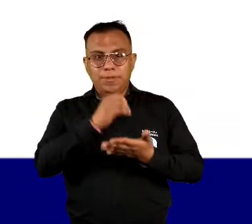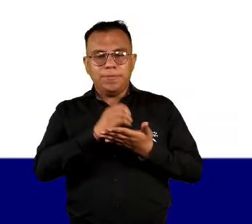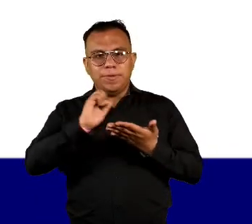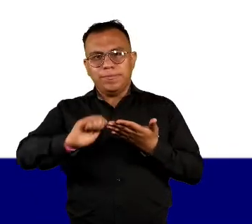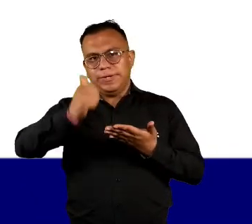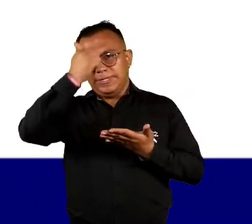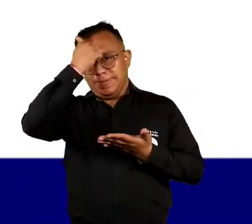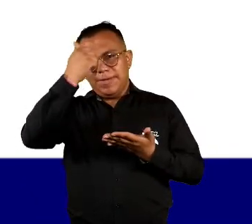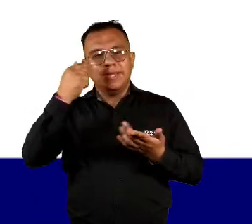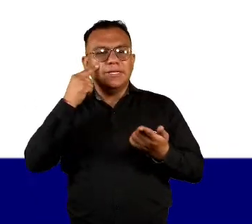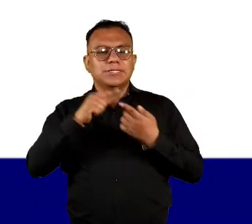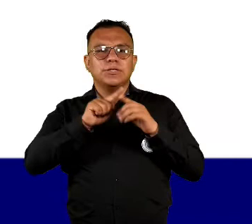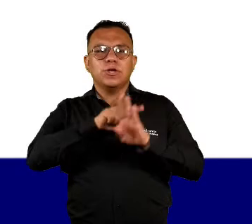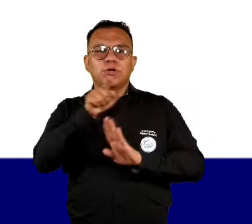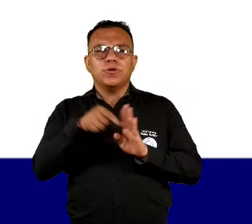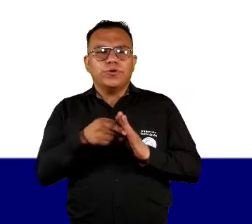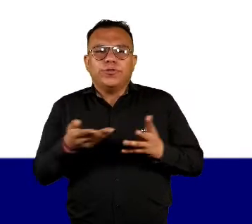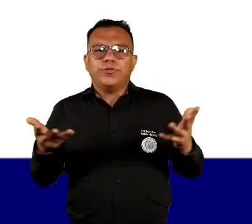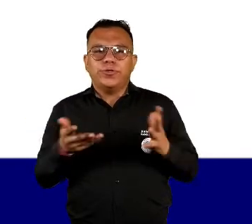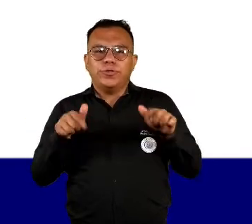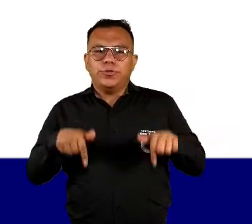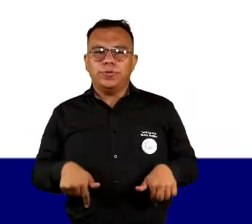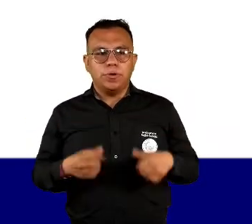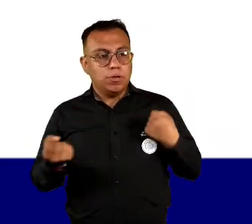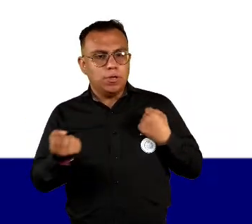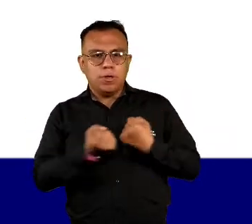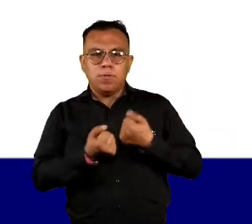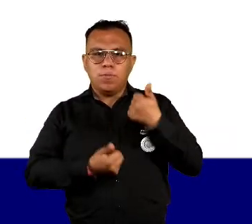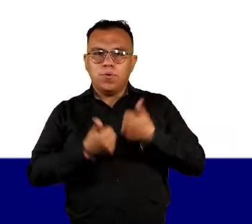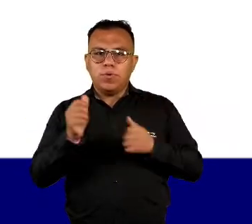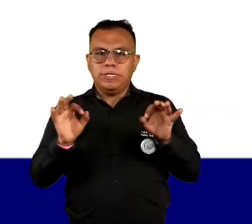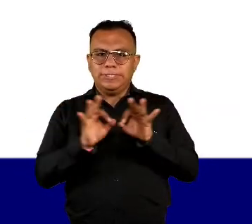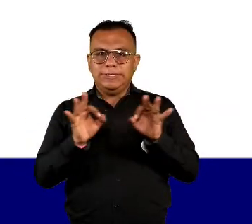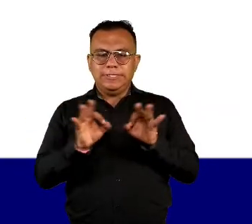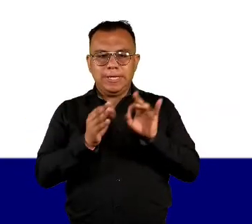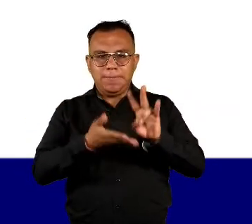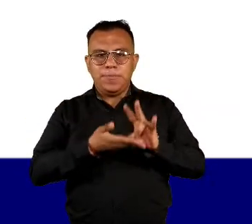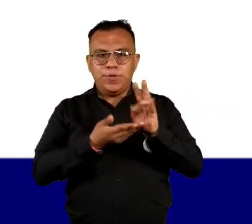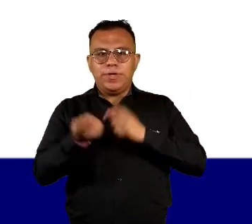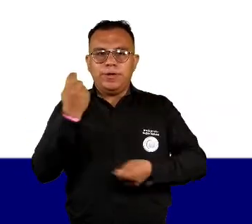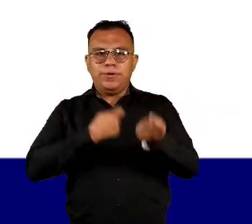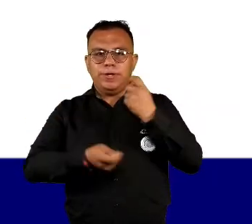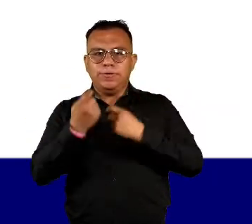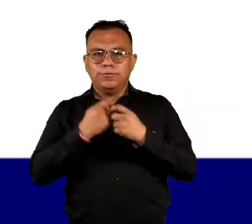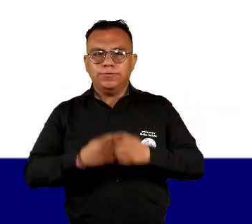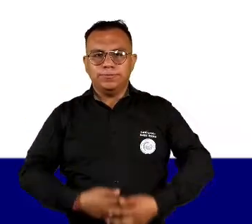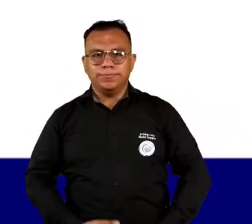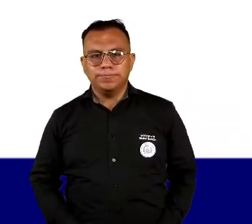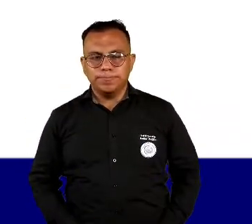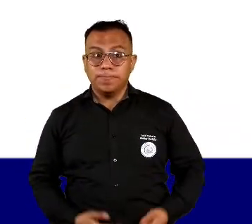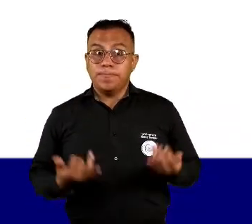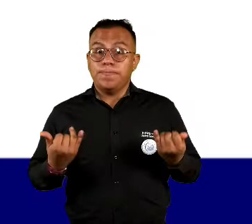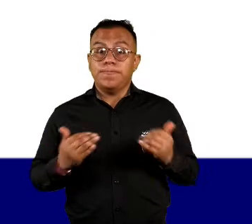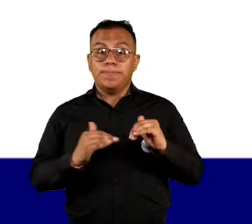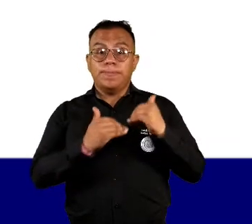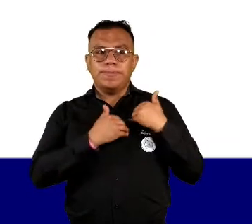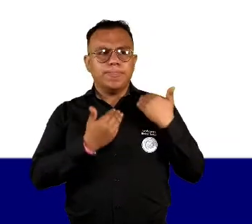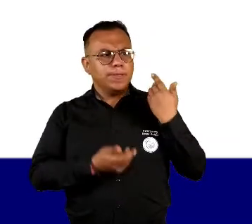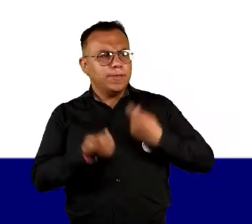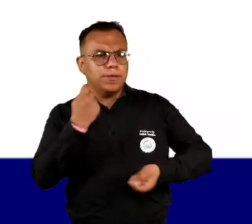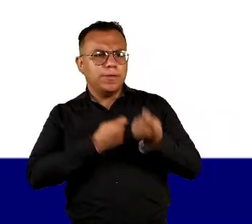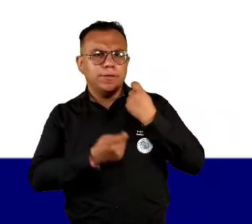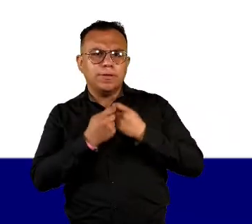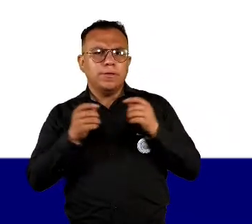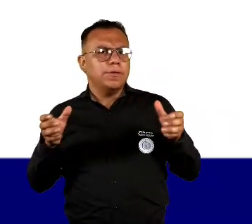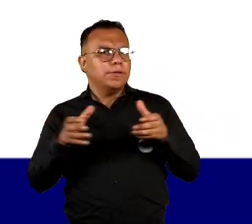fundamentales en donde yo voy a apoyar Qué cosas mi matriz simplificar el modelo de negocio mi matriz simplificada del modelo